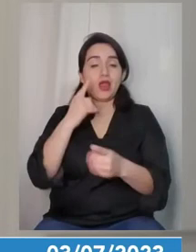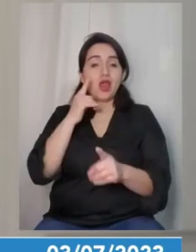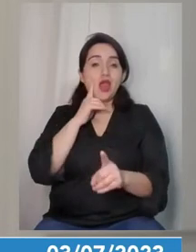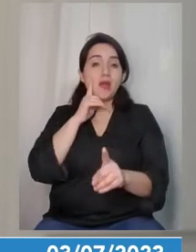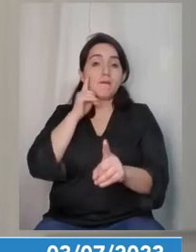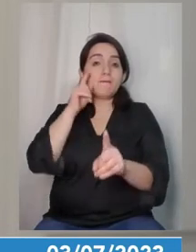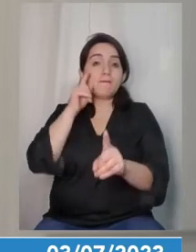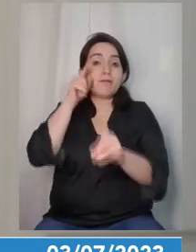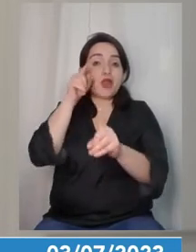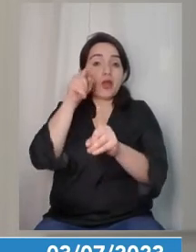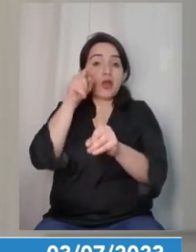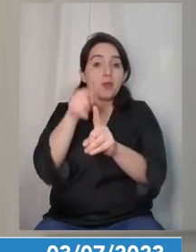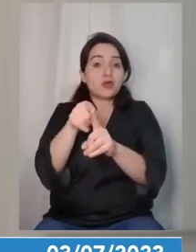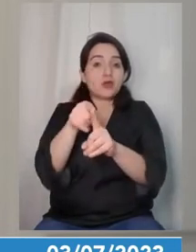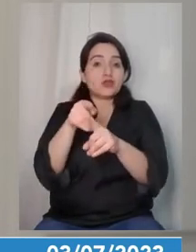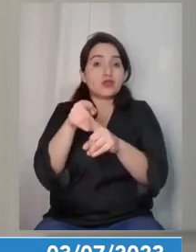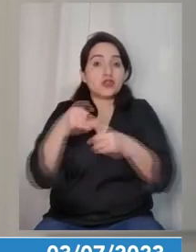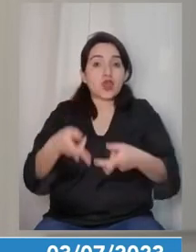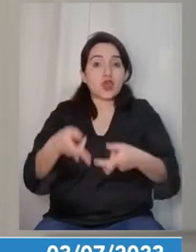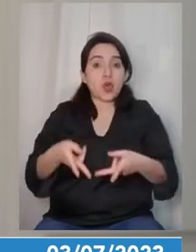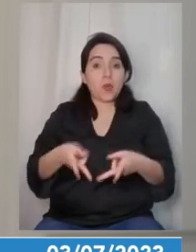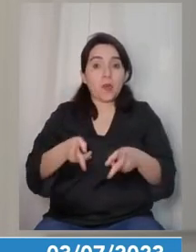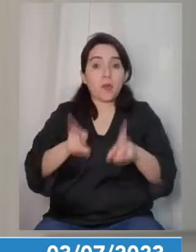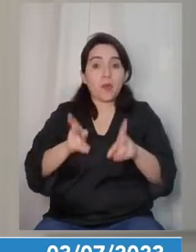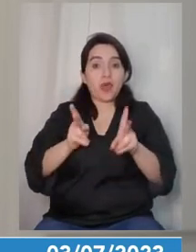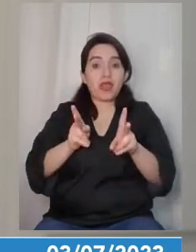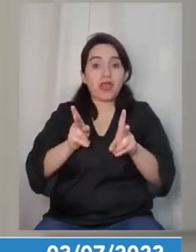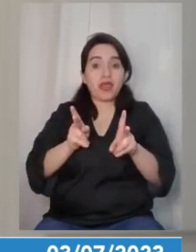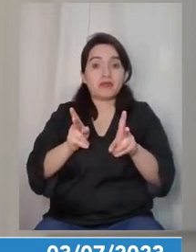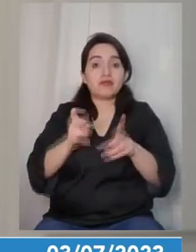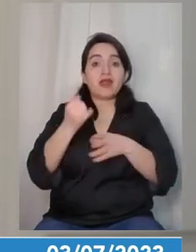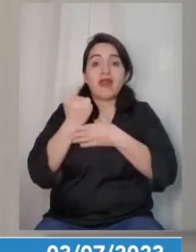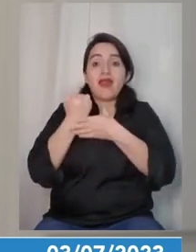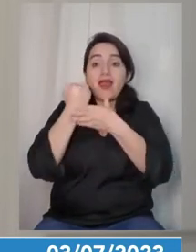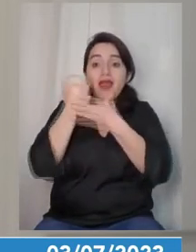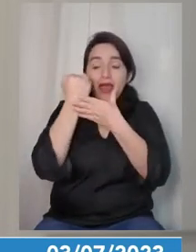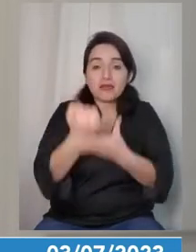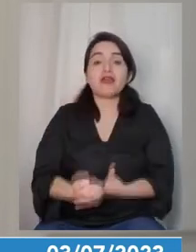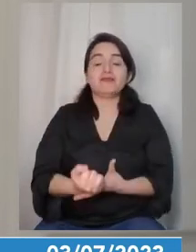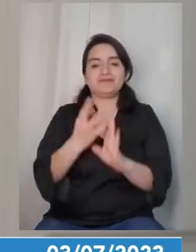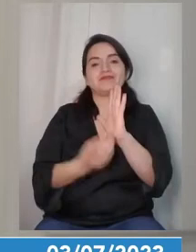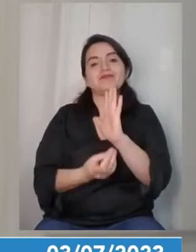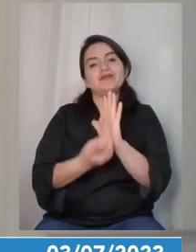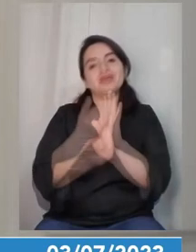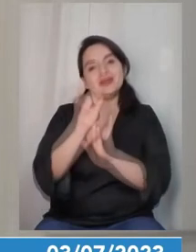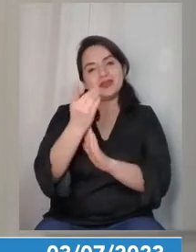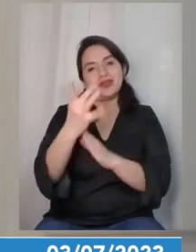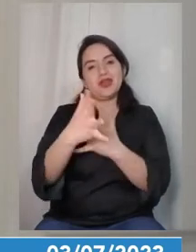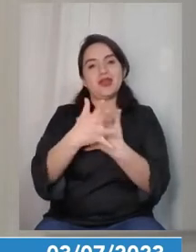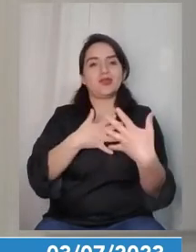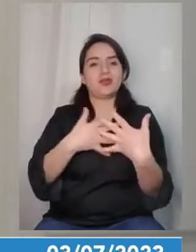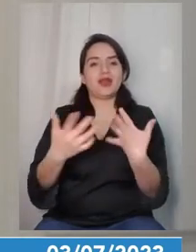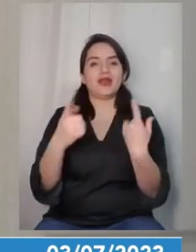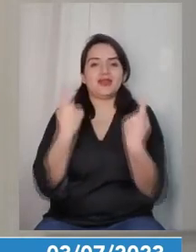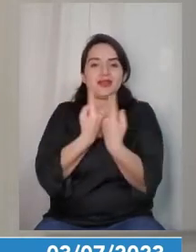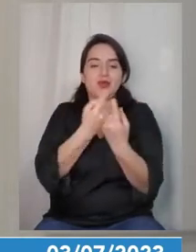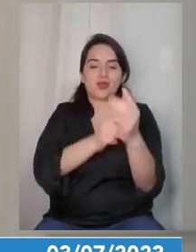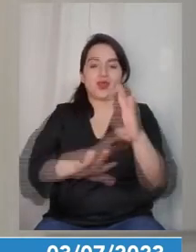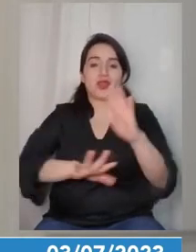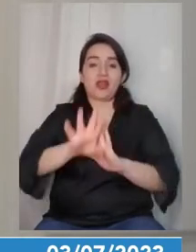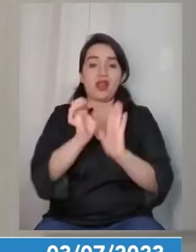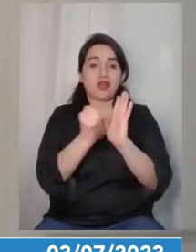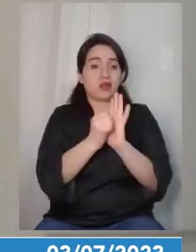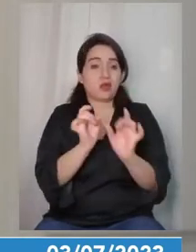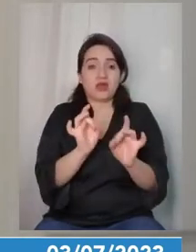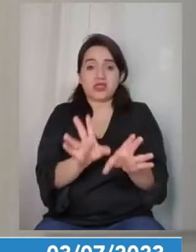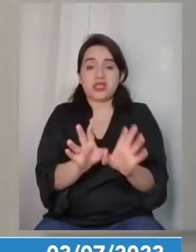permitir que se produzca un desarrollo sustentable. Pero este artículo tal como está, o eliminar esto de que